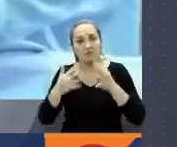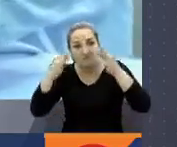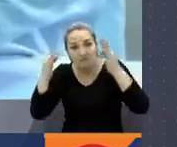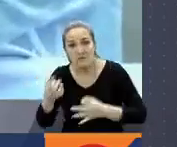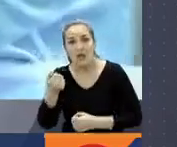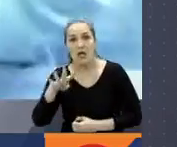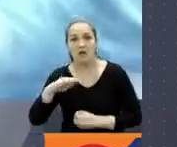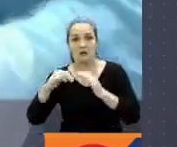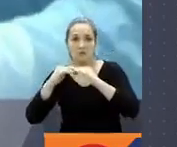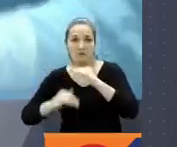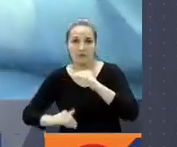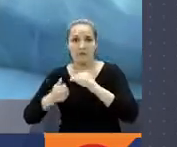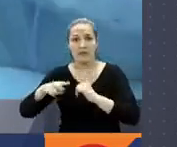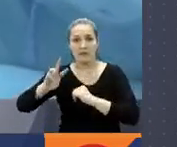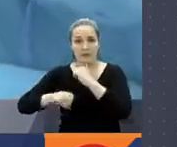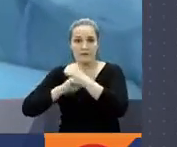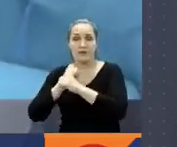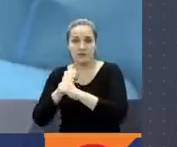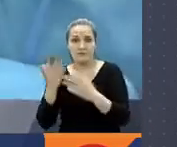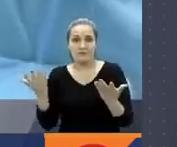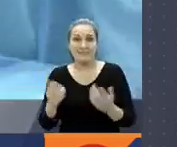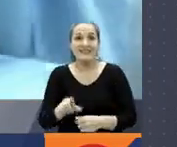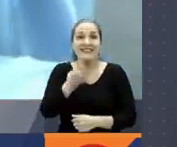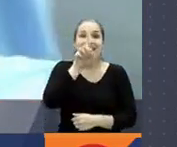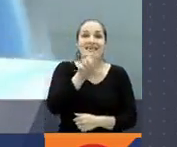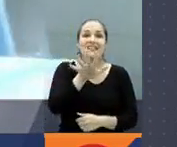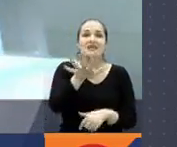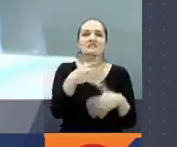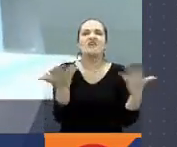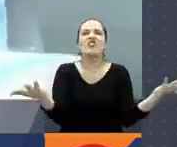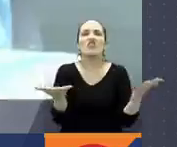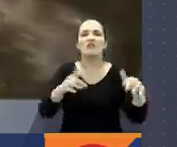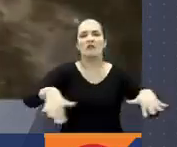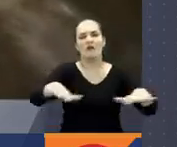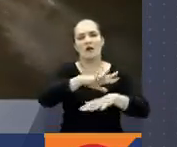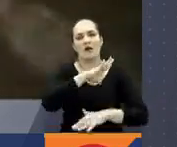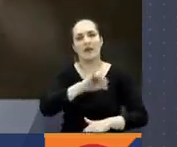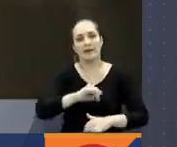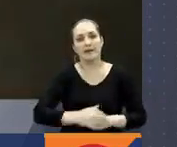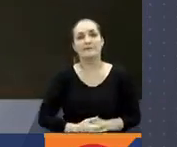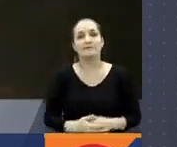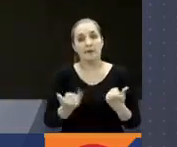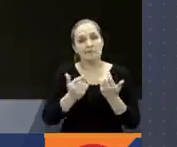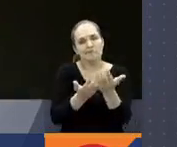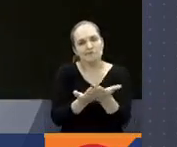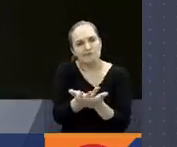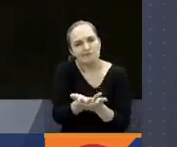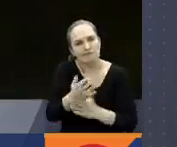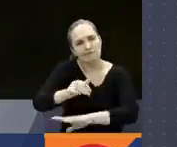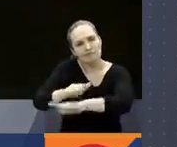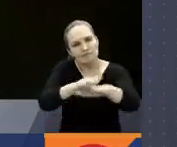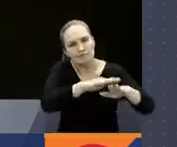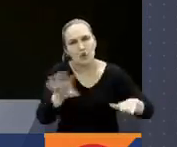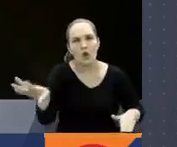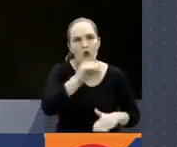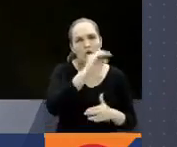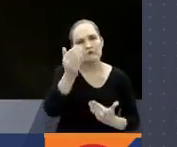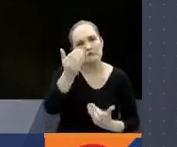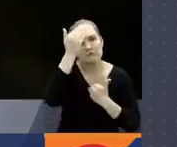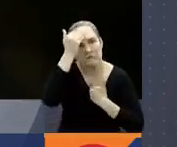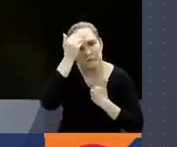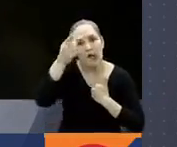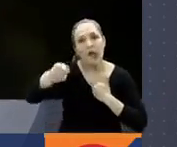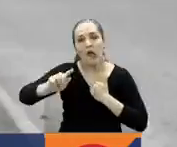son menores de edad. 15 de esos casos se han registrado aquí, en la capital vallecaucana. Las recomendaciones por parte de las autoridades es